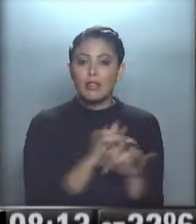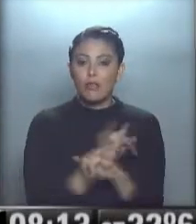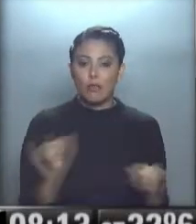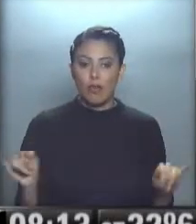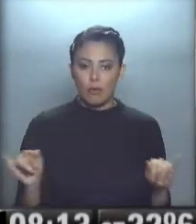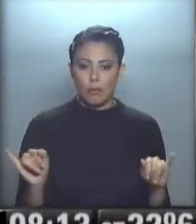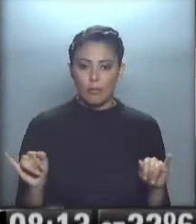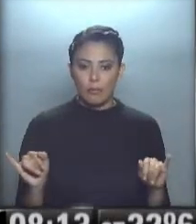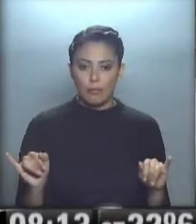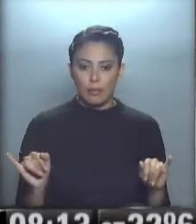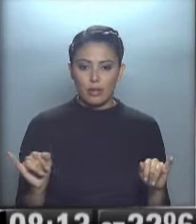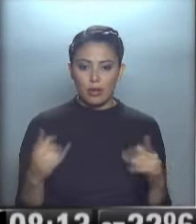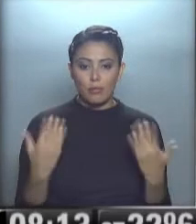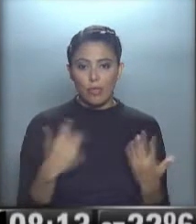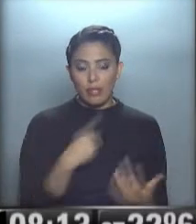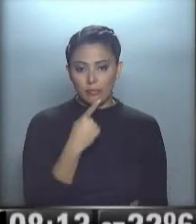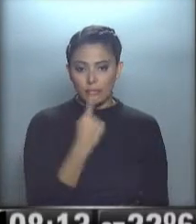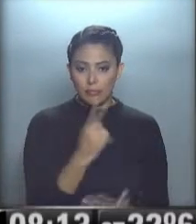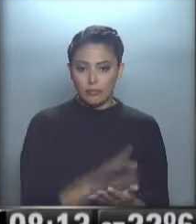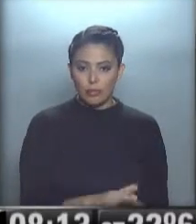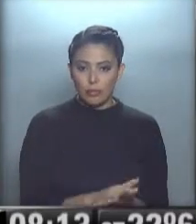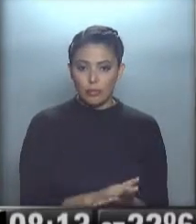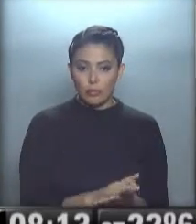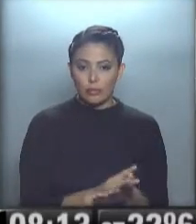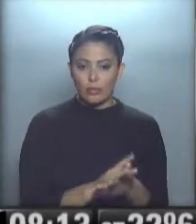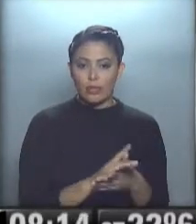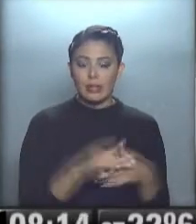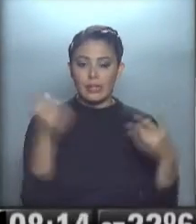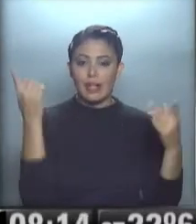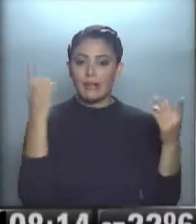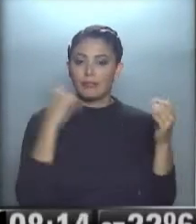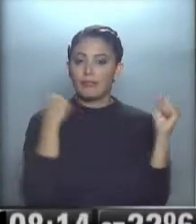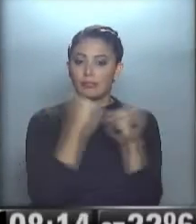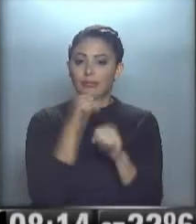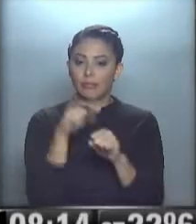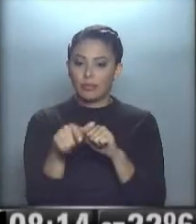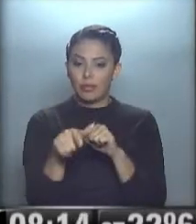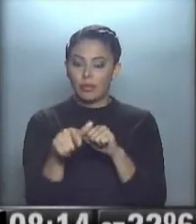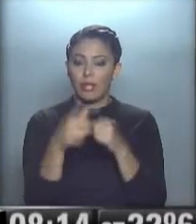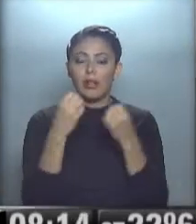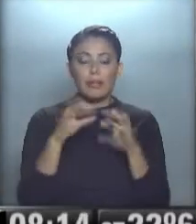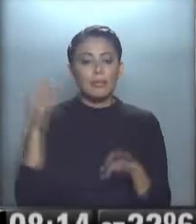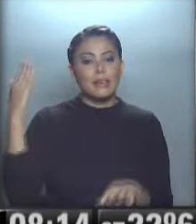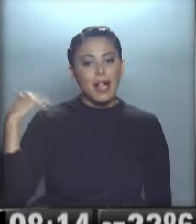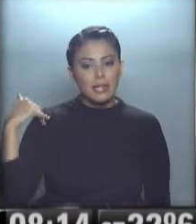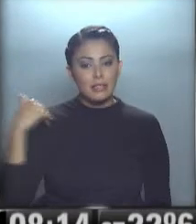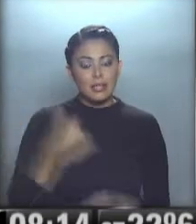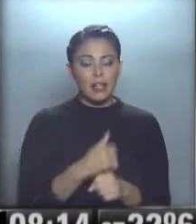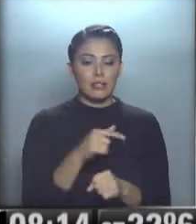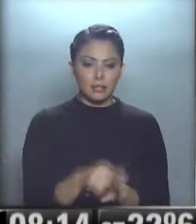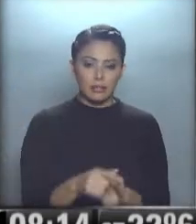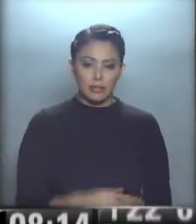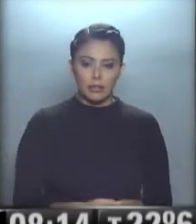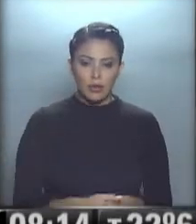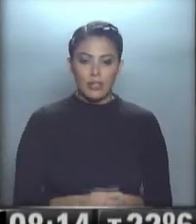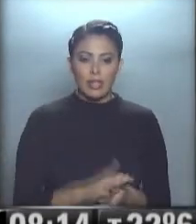información que puedo brindar con respecto a la operatoria que hemos instrumentado a partir del día de ayer.